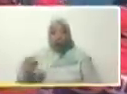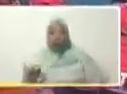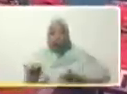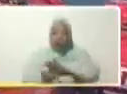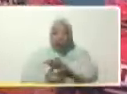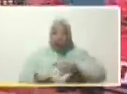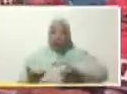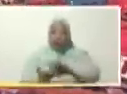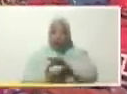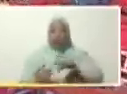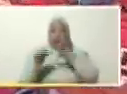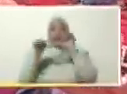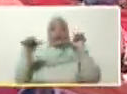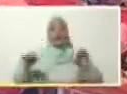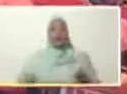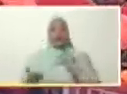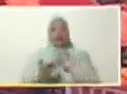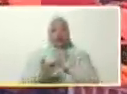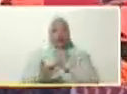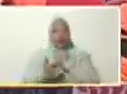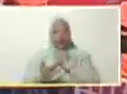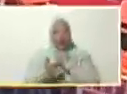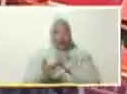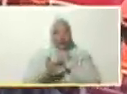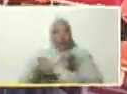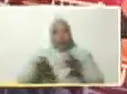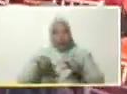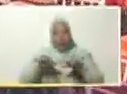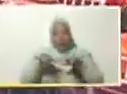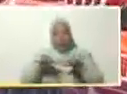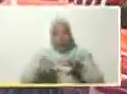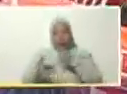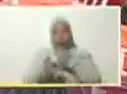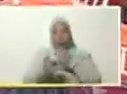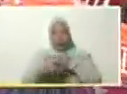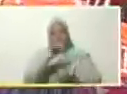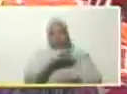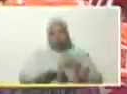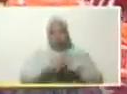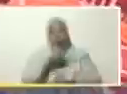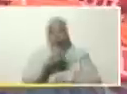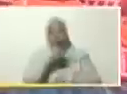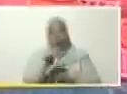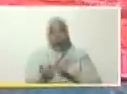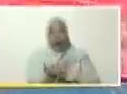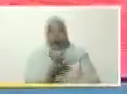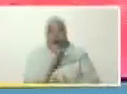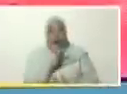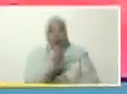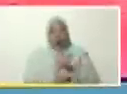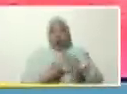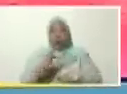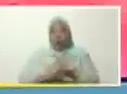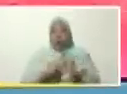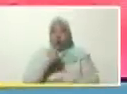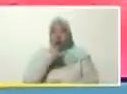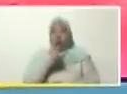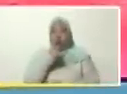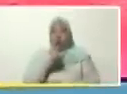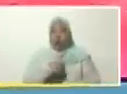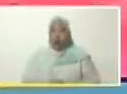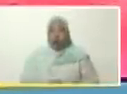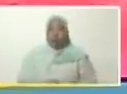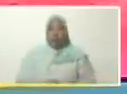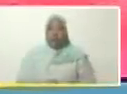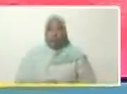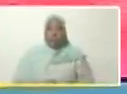los cerebros, que a través de las computadoras regían buena parte de los procesos productivos.